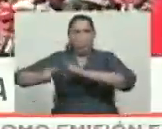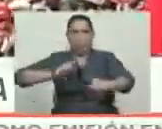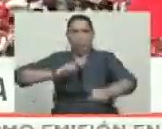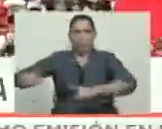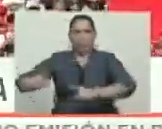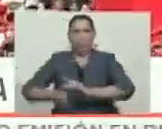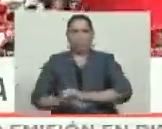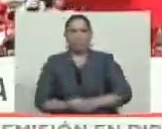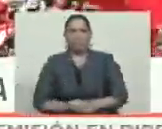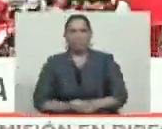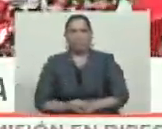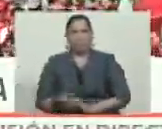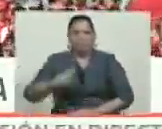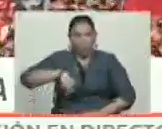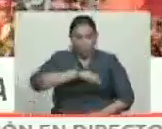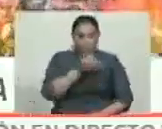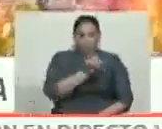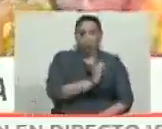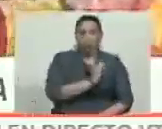contraórdenes. Nosotros tenemos